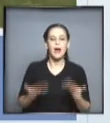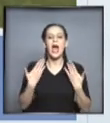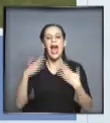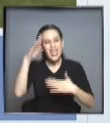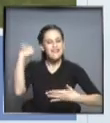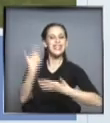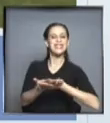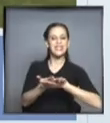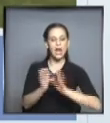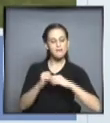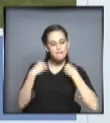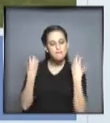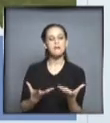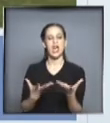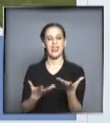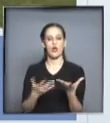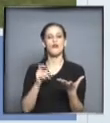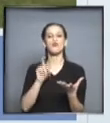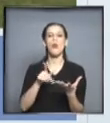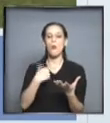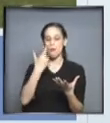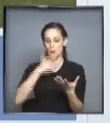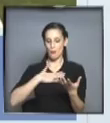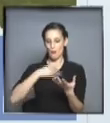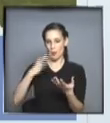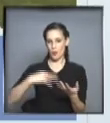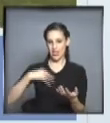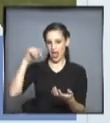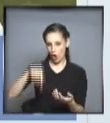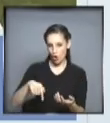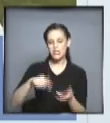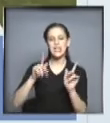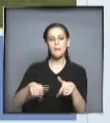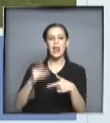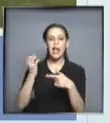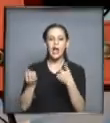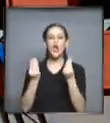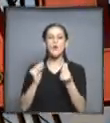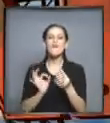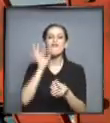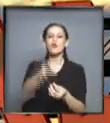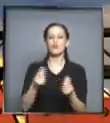enfrentar en mejores condiciones su presente y también para formarse hacia su futuro próximo.